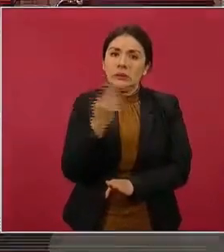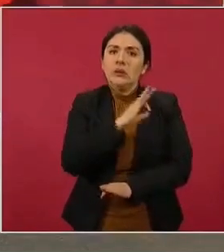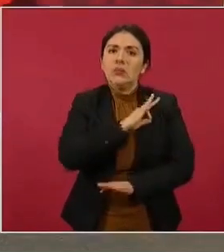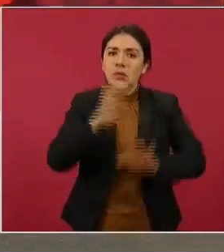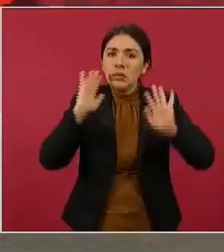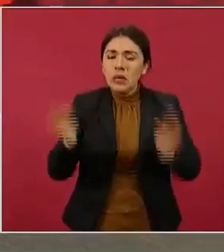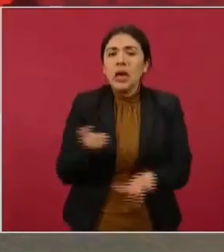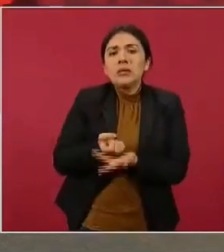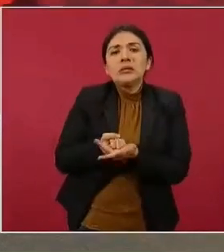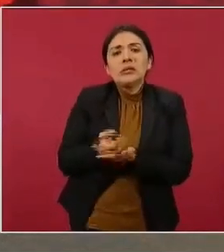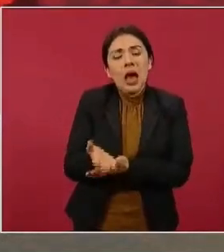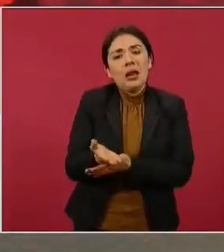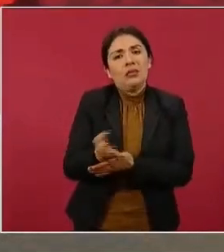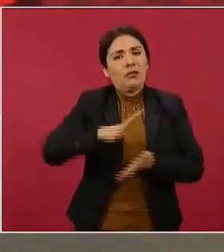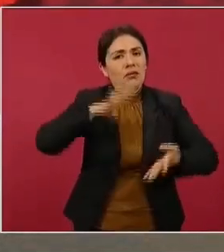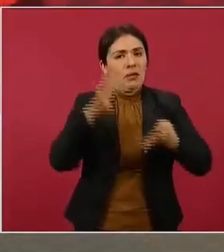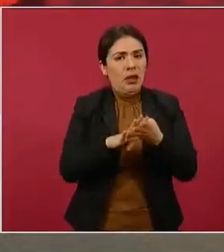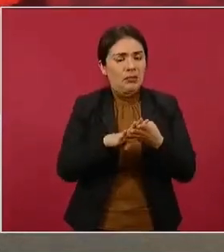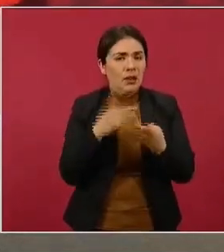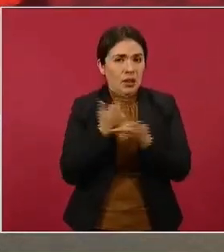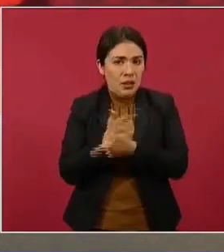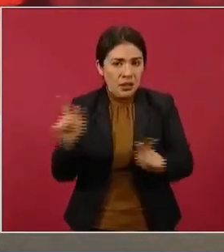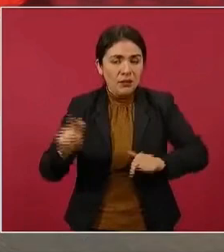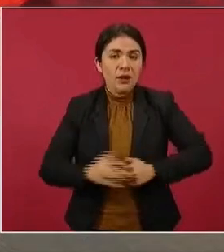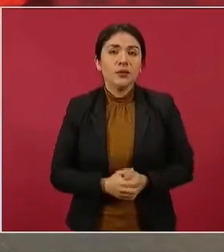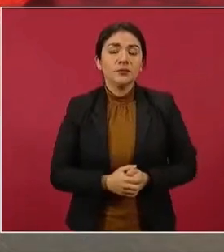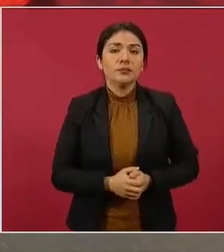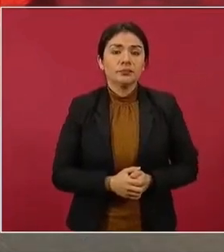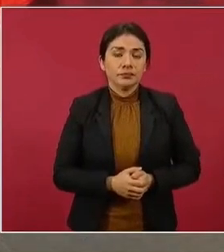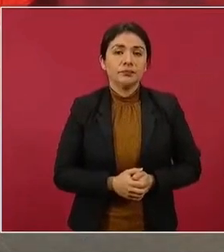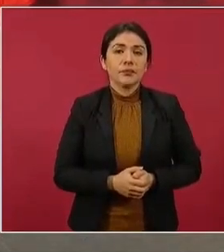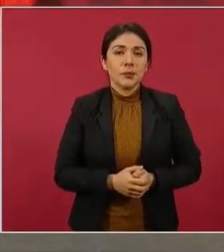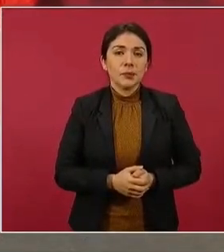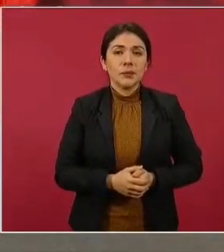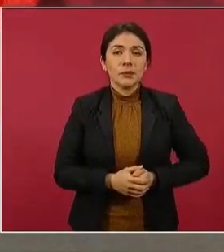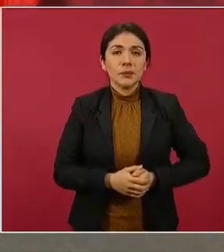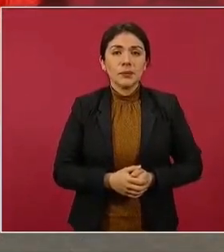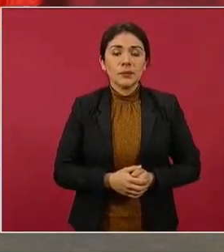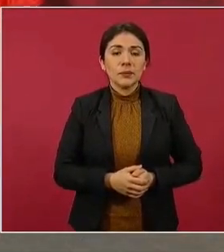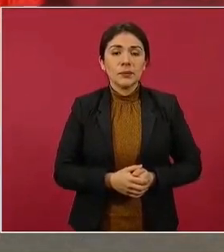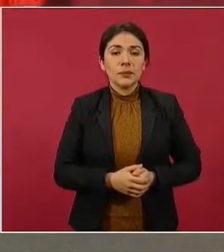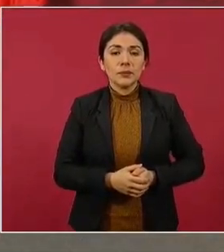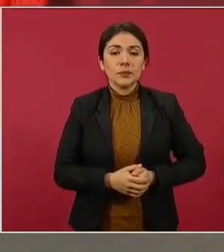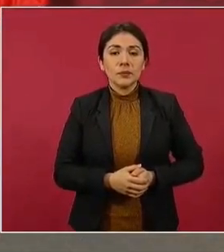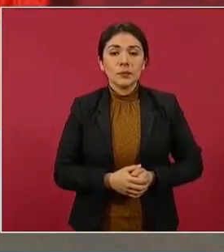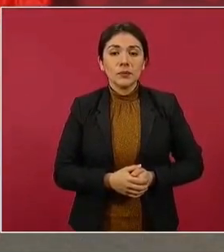puedan salir de la cárcel. Se está buscando